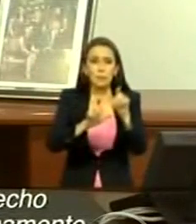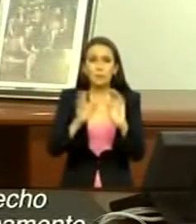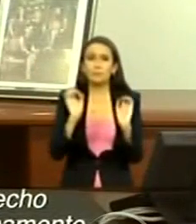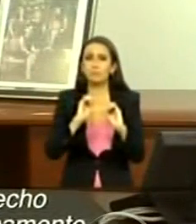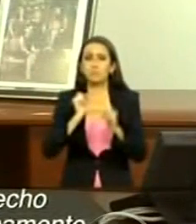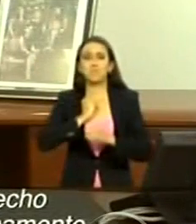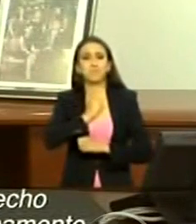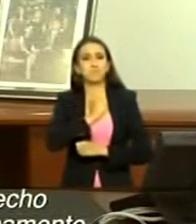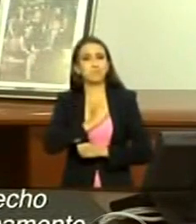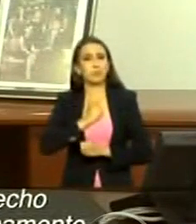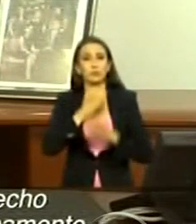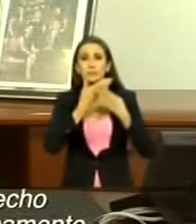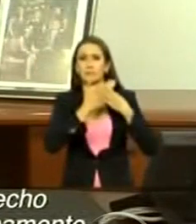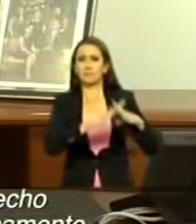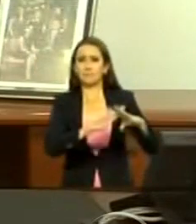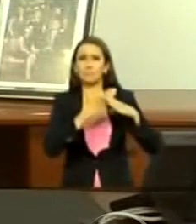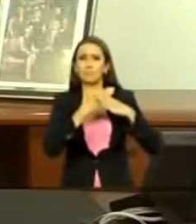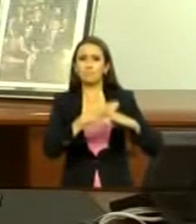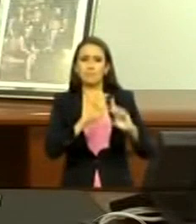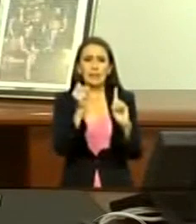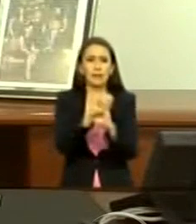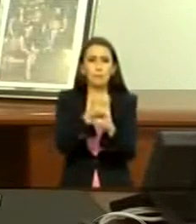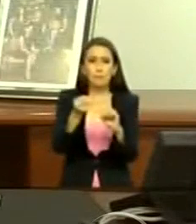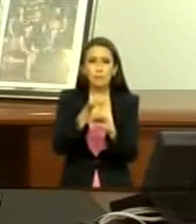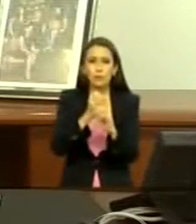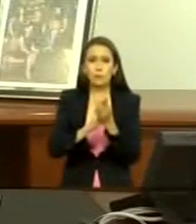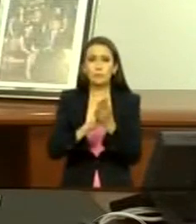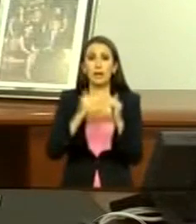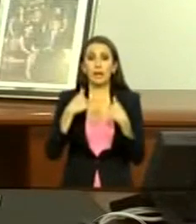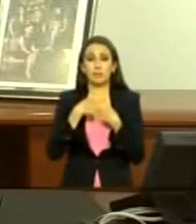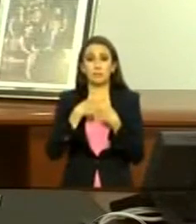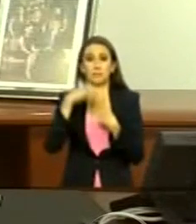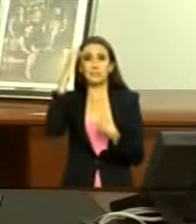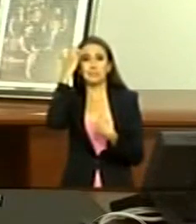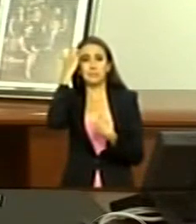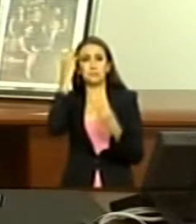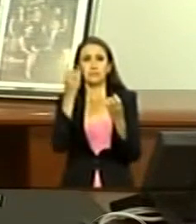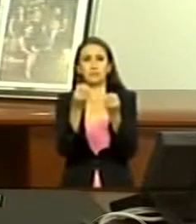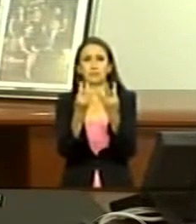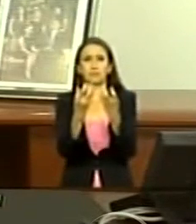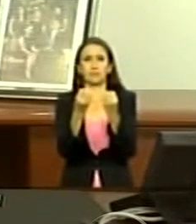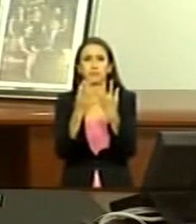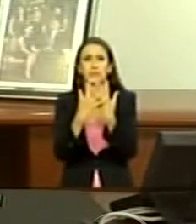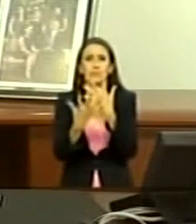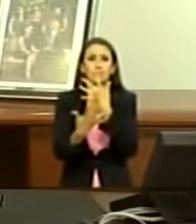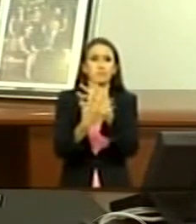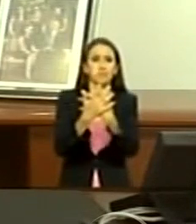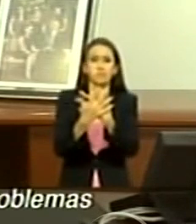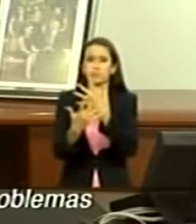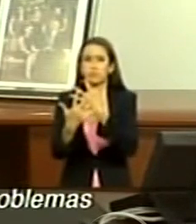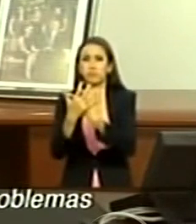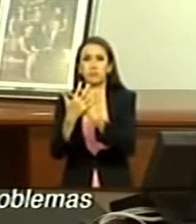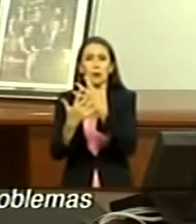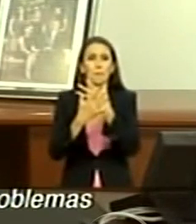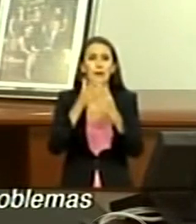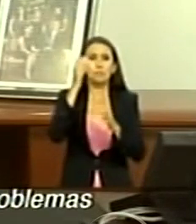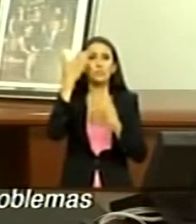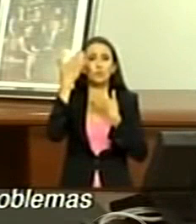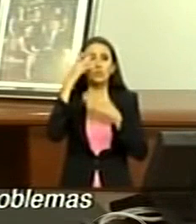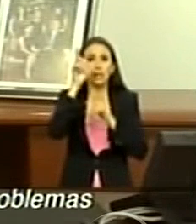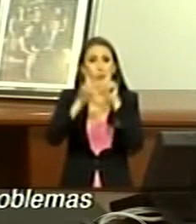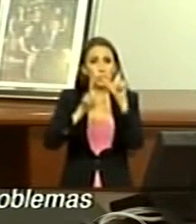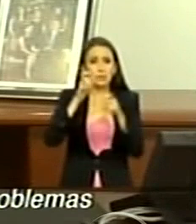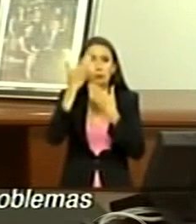lamentar y rechazar enérgicamente. No deja de preocuparnos también la cantidad de presos políticos. La democracia